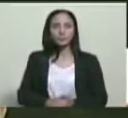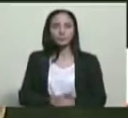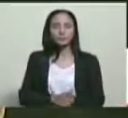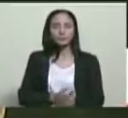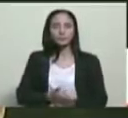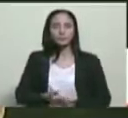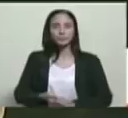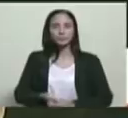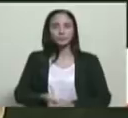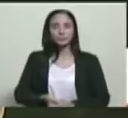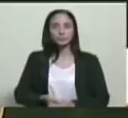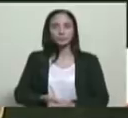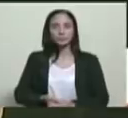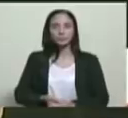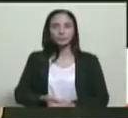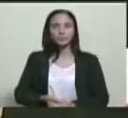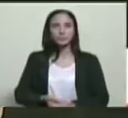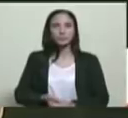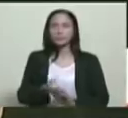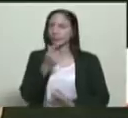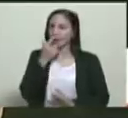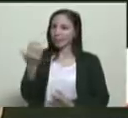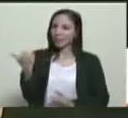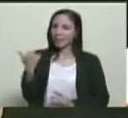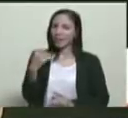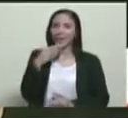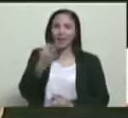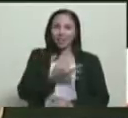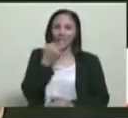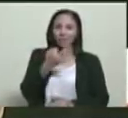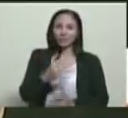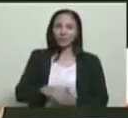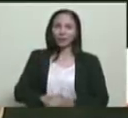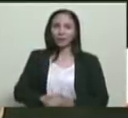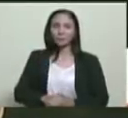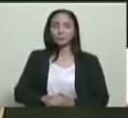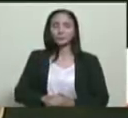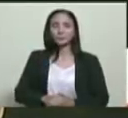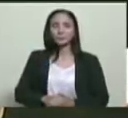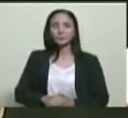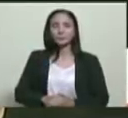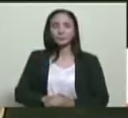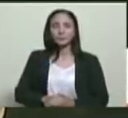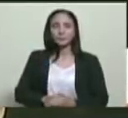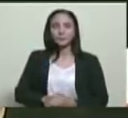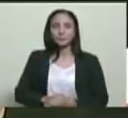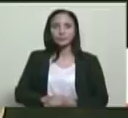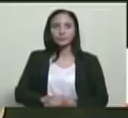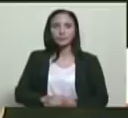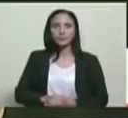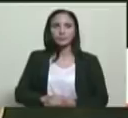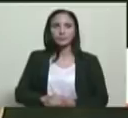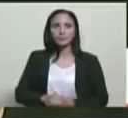Hoy, en horas de la tarde, fui informado, lamentablemente,